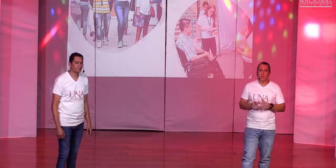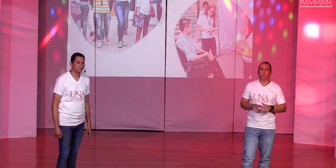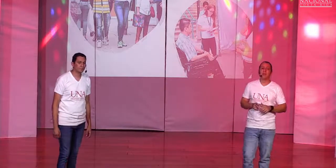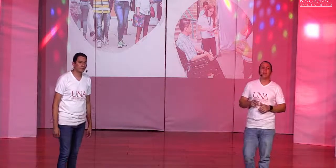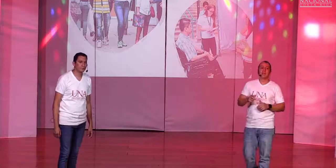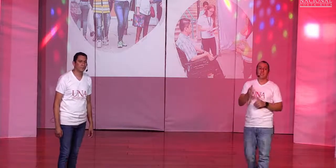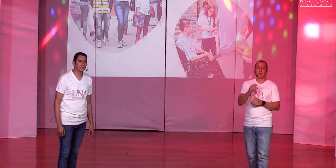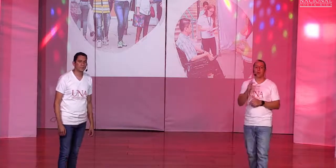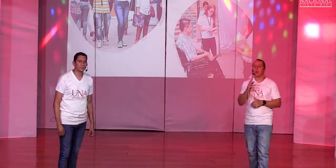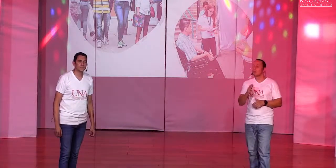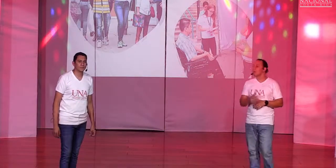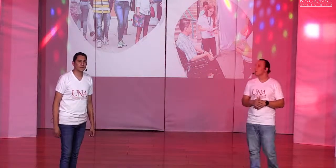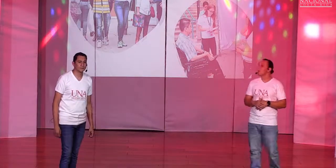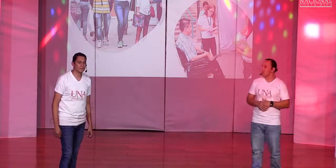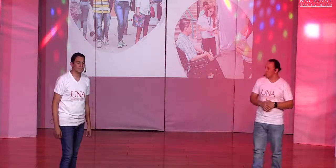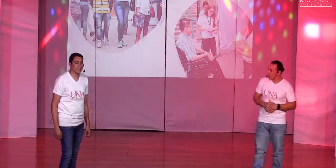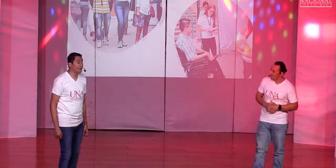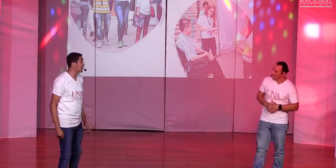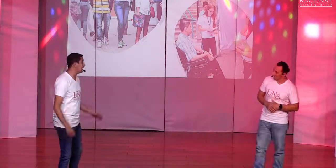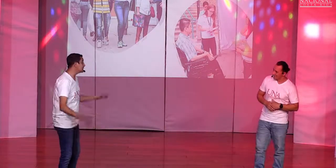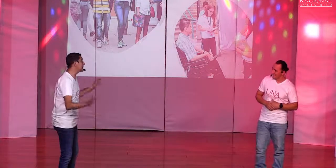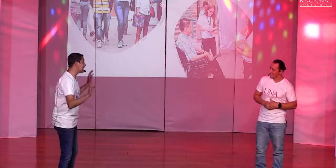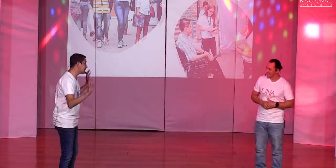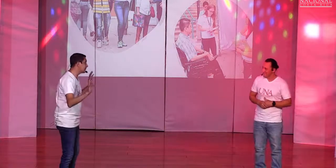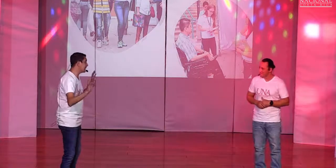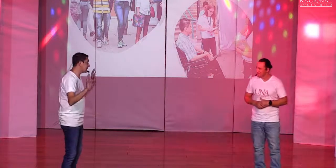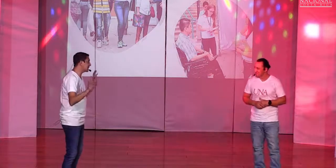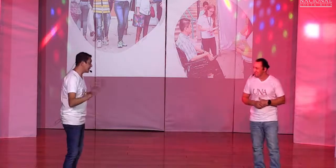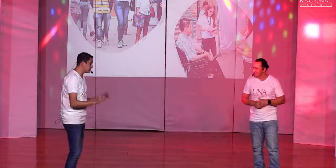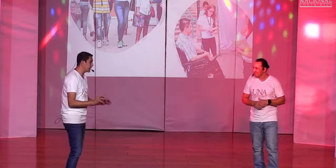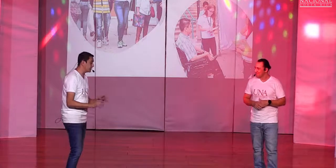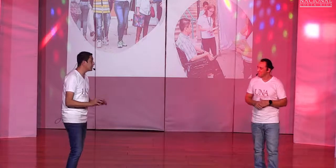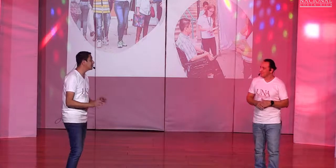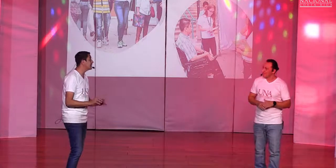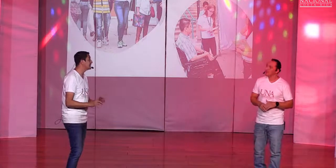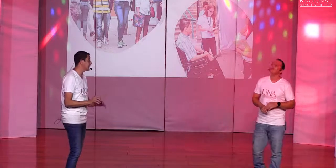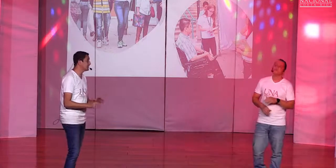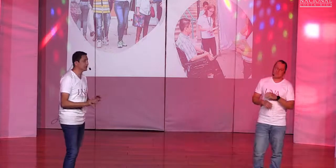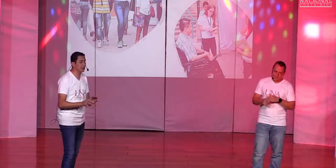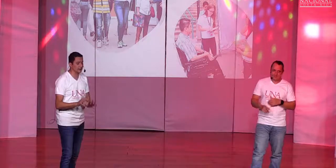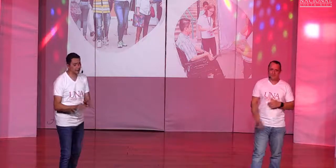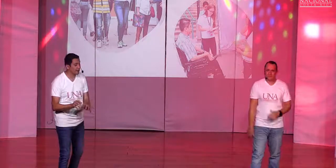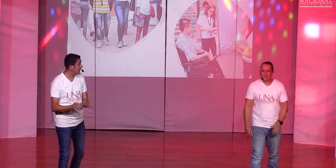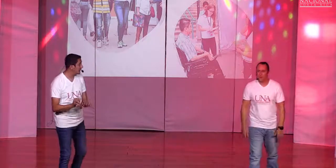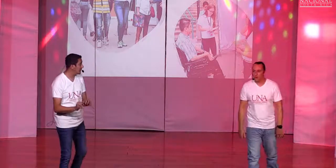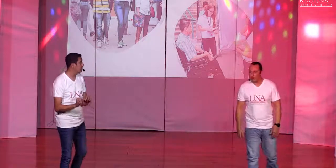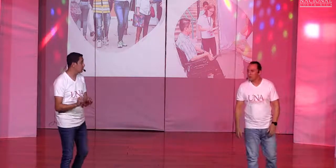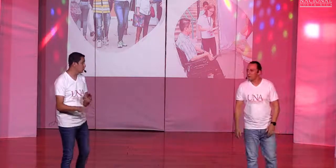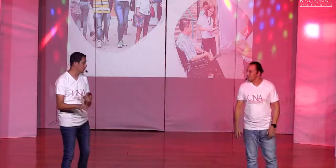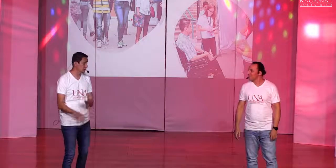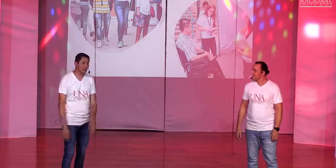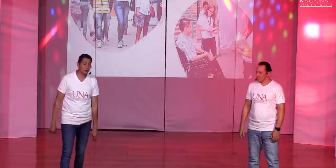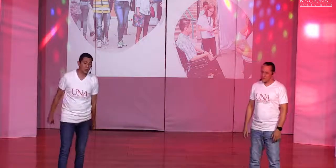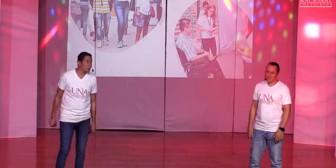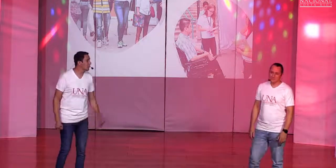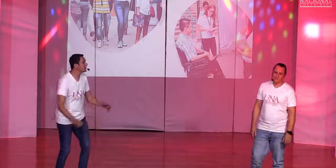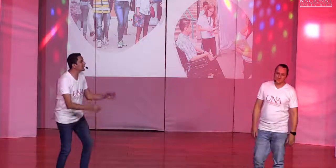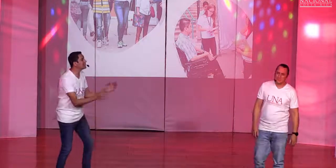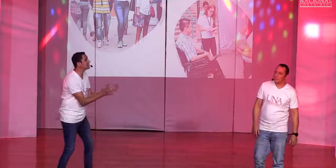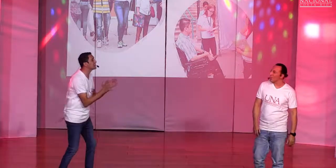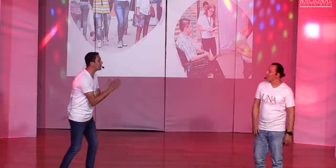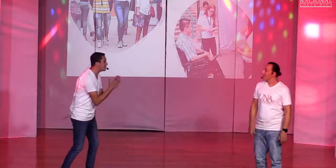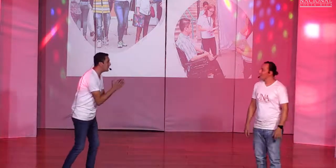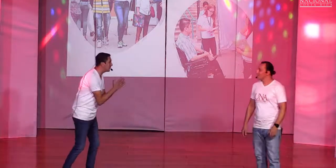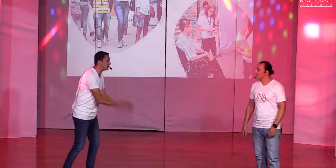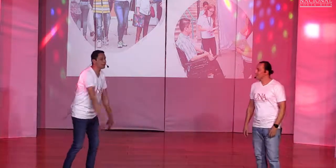ponen el nombre y se pueden obtener un premio. En este caso van a tener que utilizar el chat ahí. Correcto. De YouTube. ¿Estamos? Sí. ¿Cuál